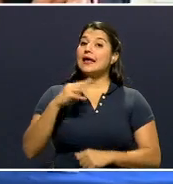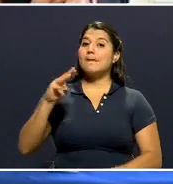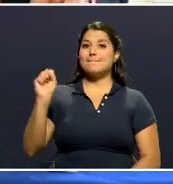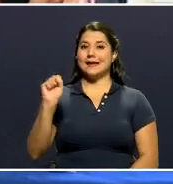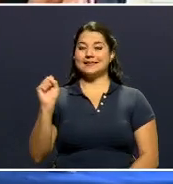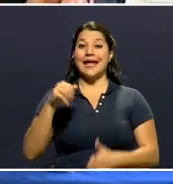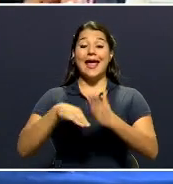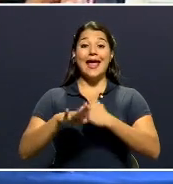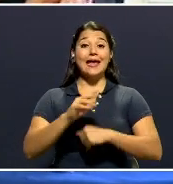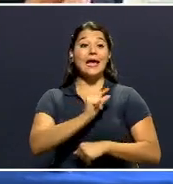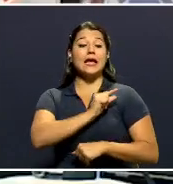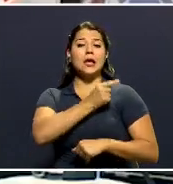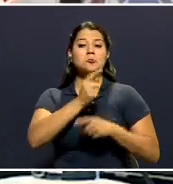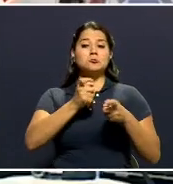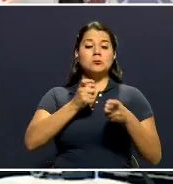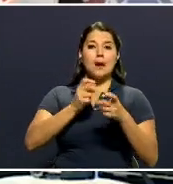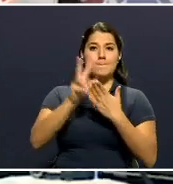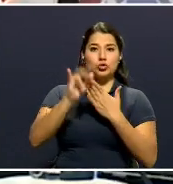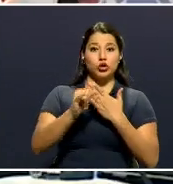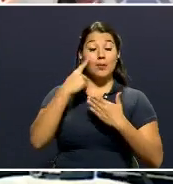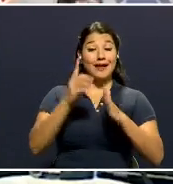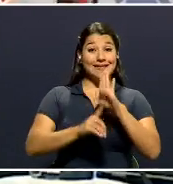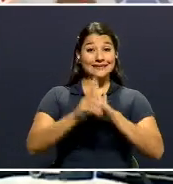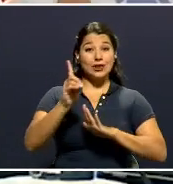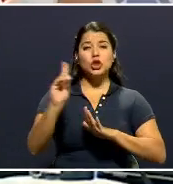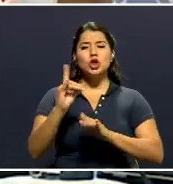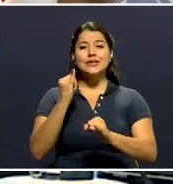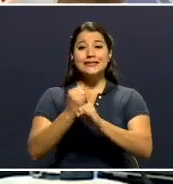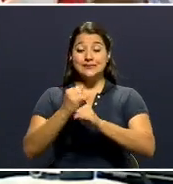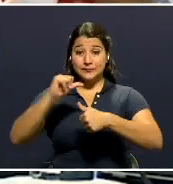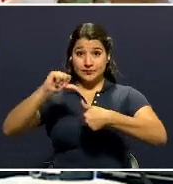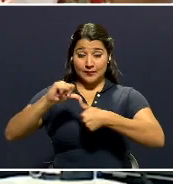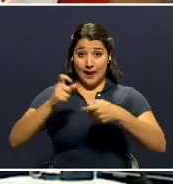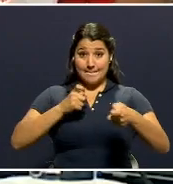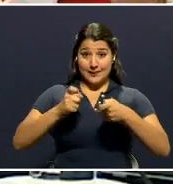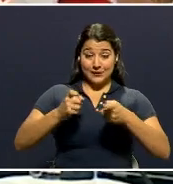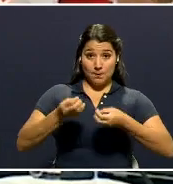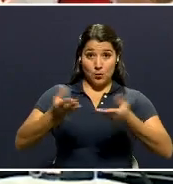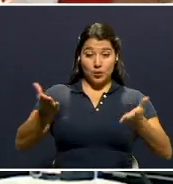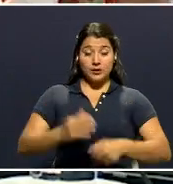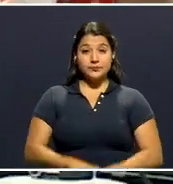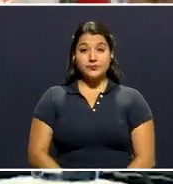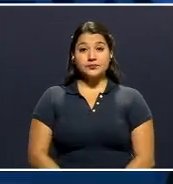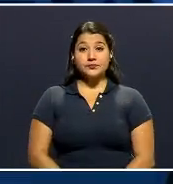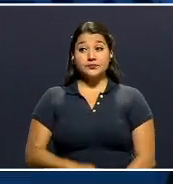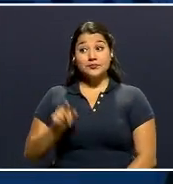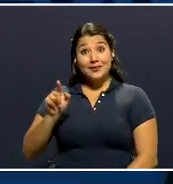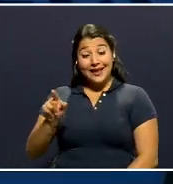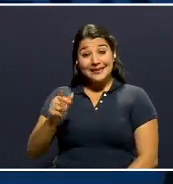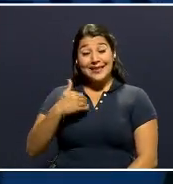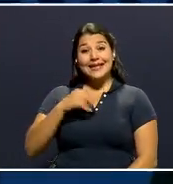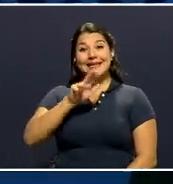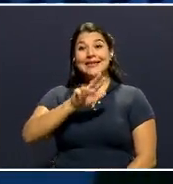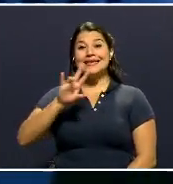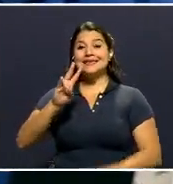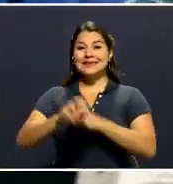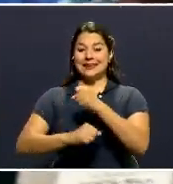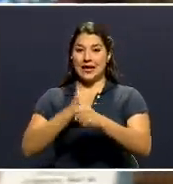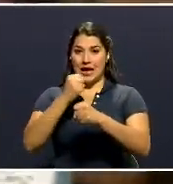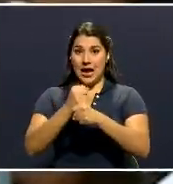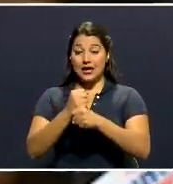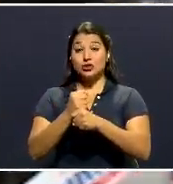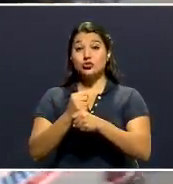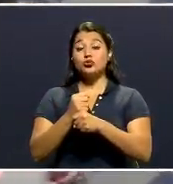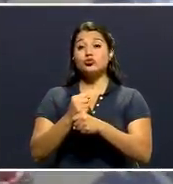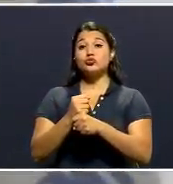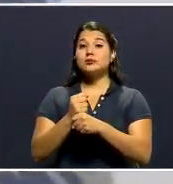maestría en Gerencia de Proyectos de Desarrollo en el Instituto Centroamericano de Administración Pública. Dinarte, de 37 años de edad,